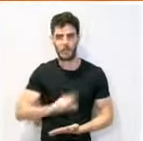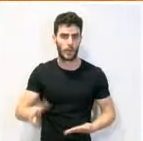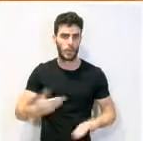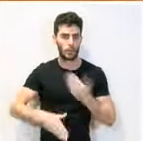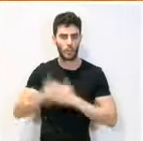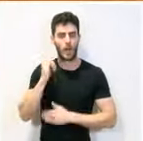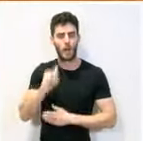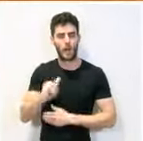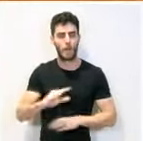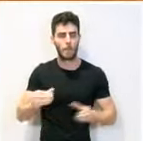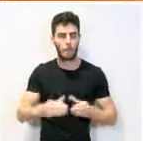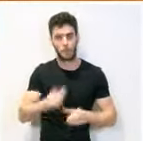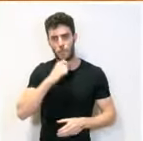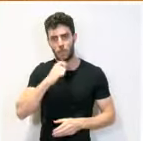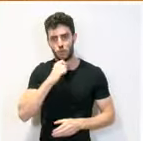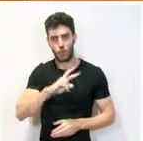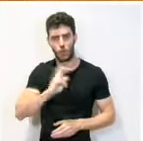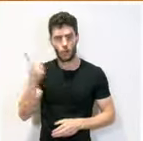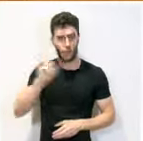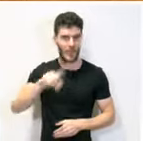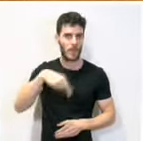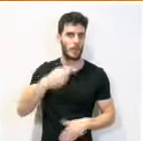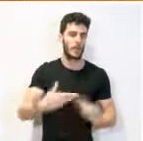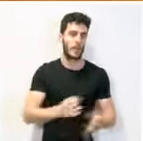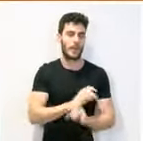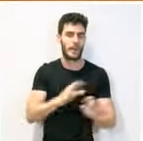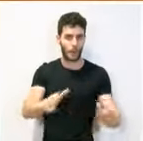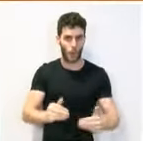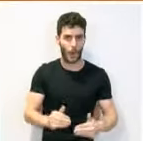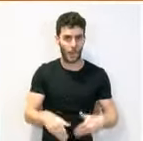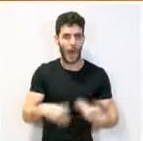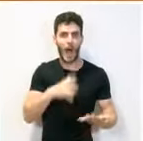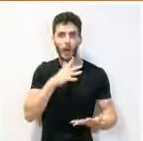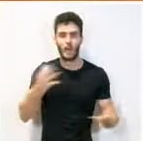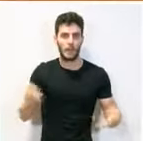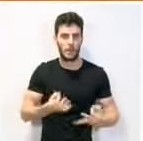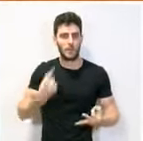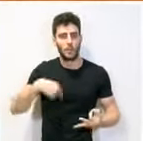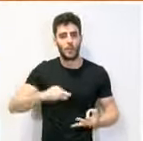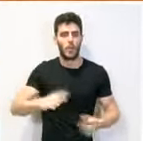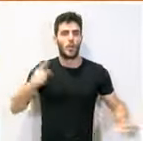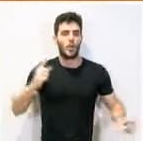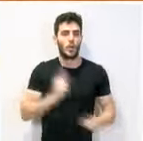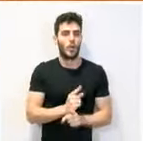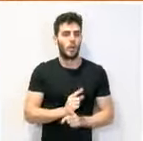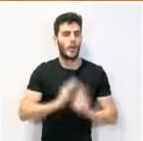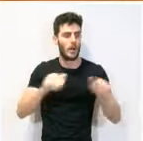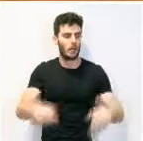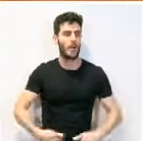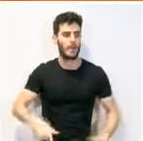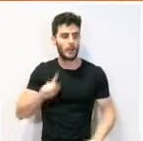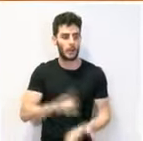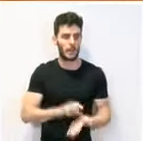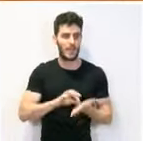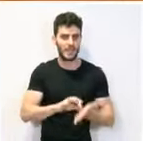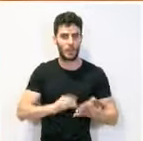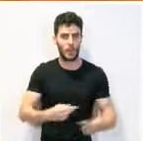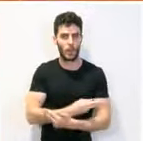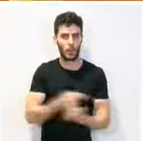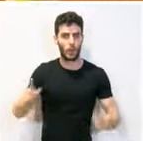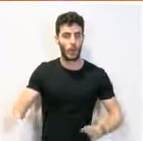entonces en el Partido Socialista. Otros vinieron luego y entonces no estaban. Y ahora resulta que están ustedes en contra de recuperar el servicio público